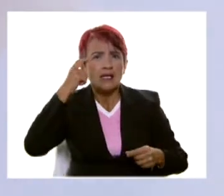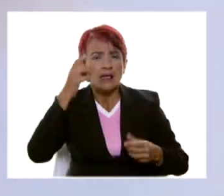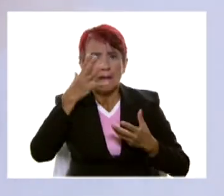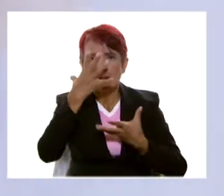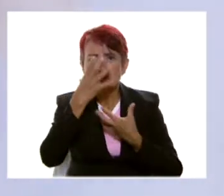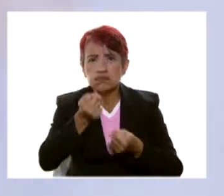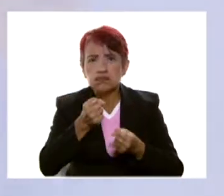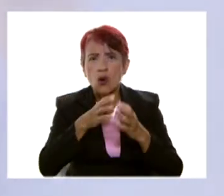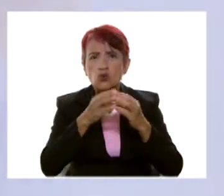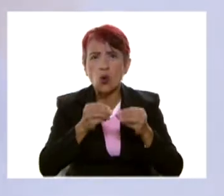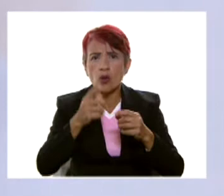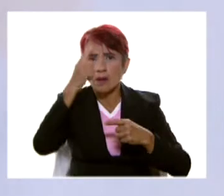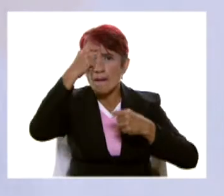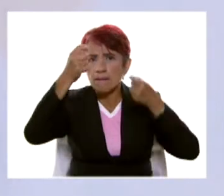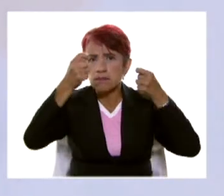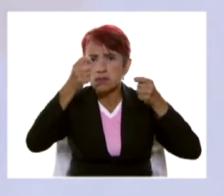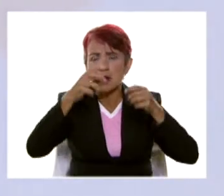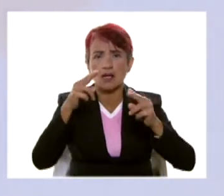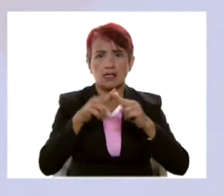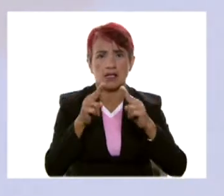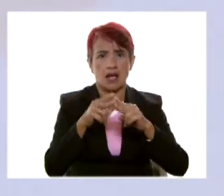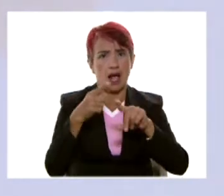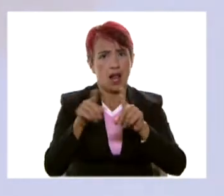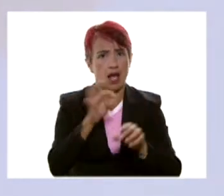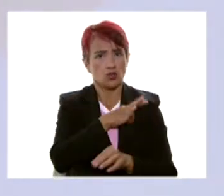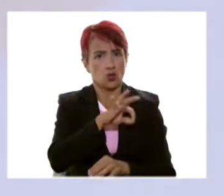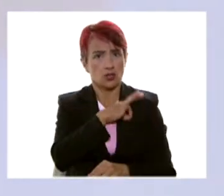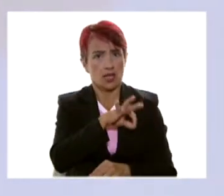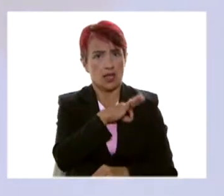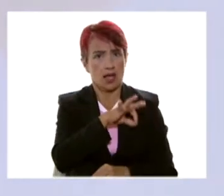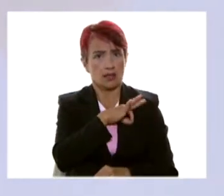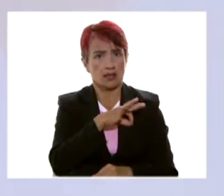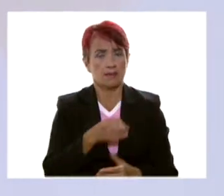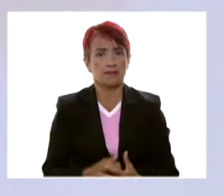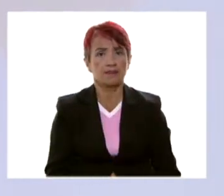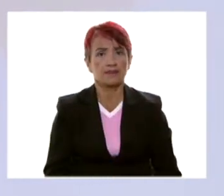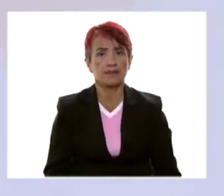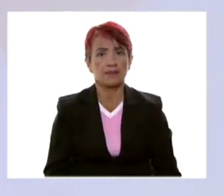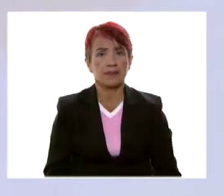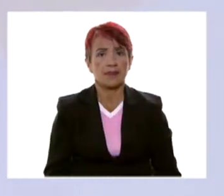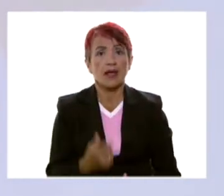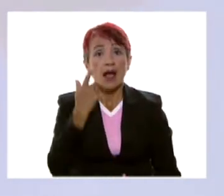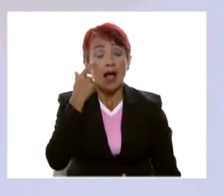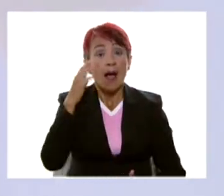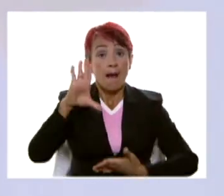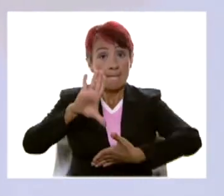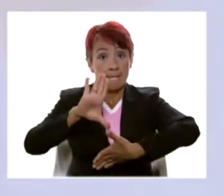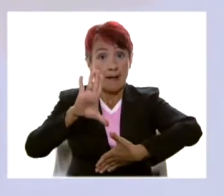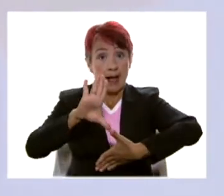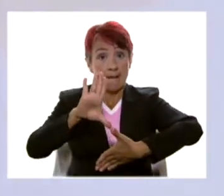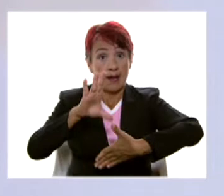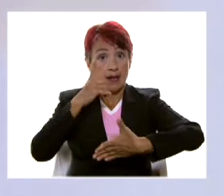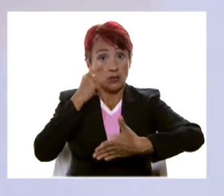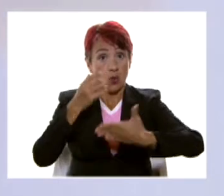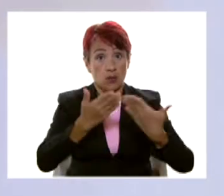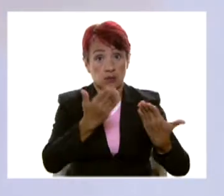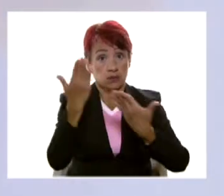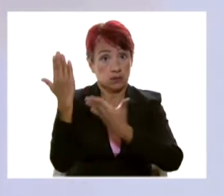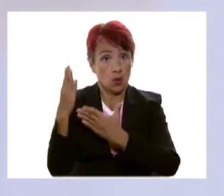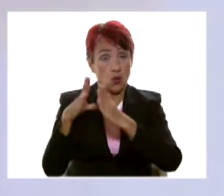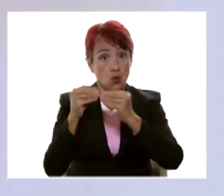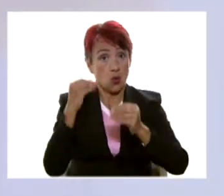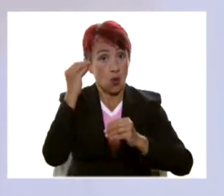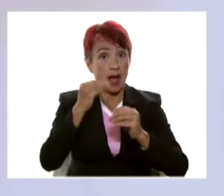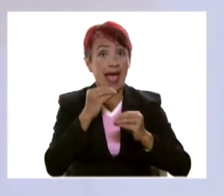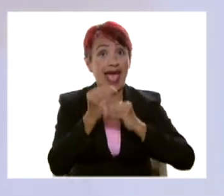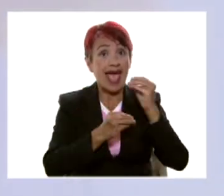para así dar ese conocimiento a la sociedad como tal. Aquí tenemos un mapa, o mejor dicho, una gráfica como tal, de hechos y